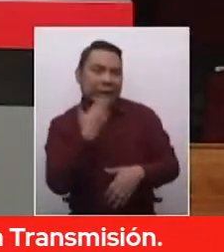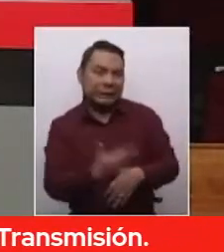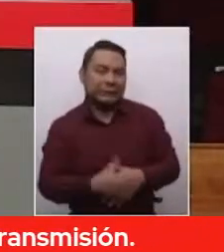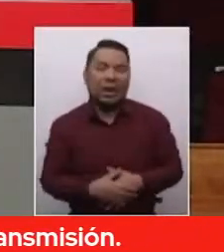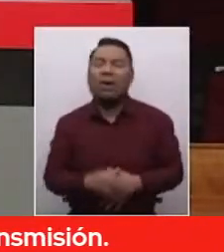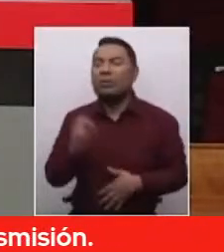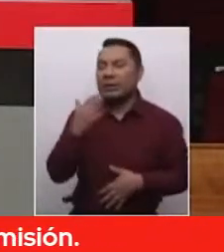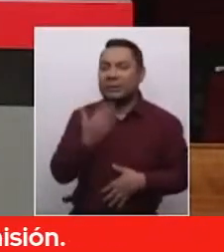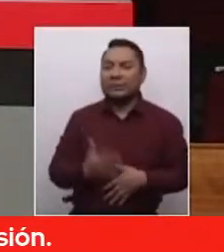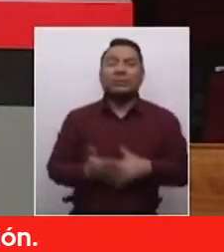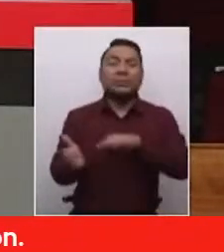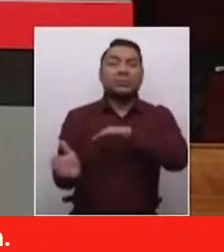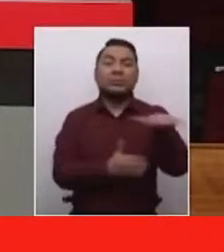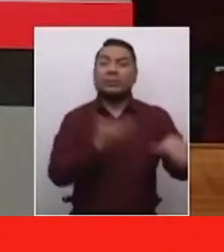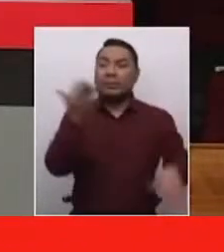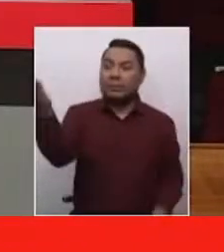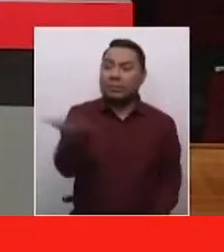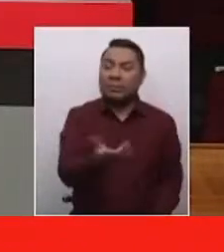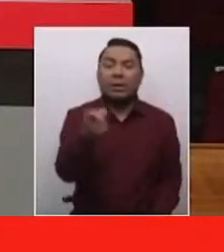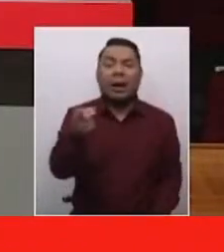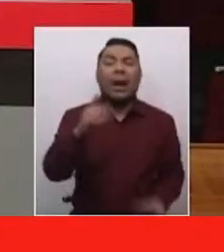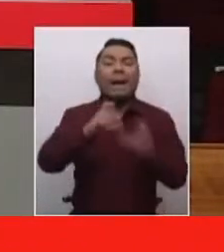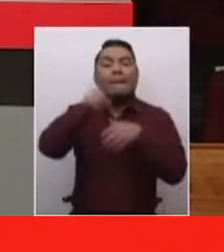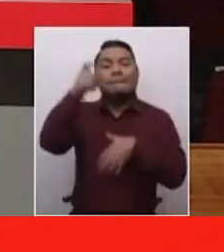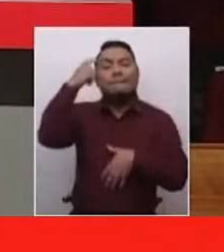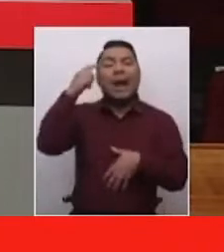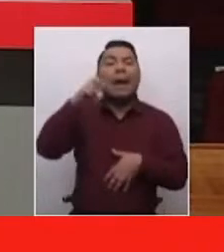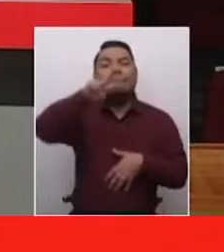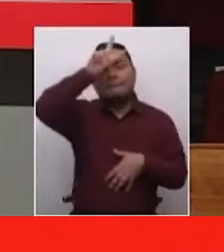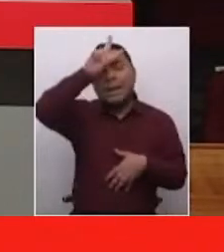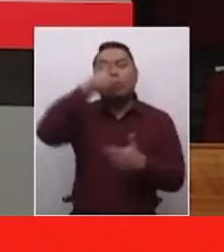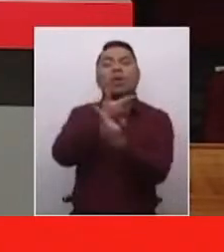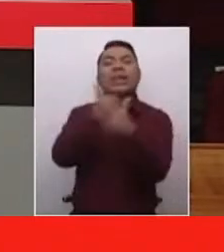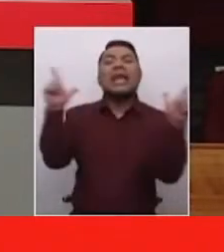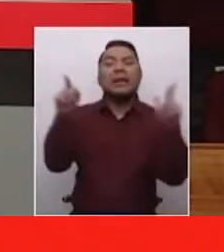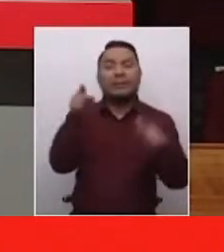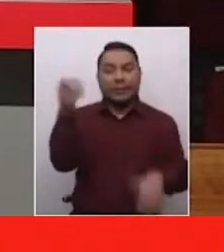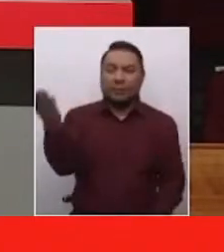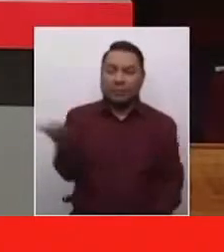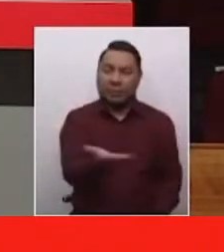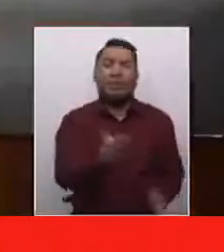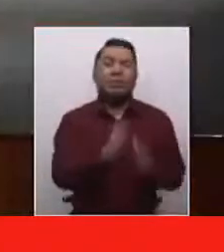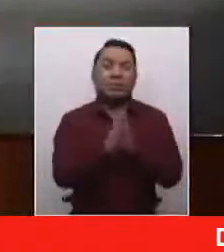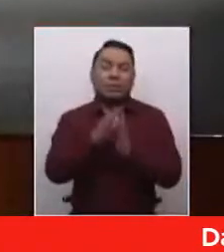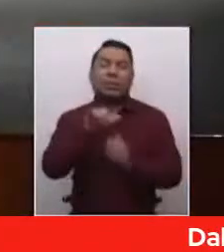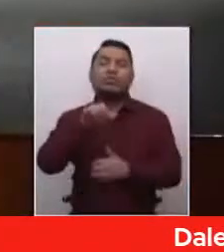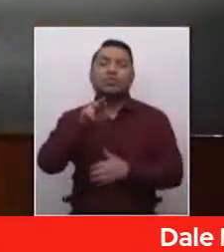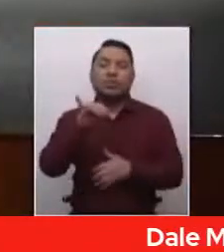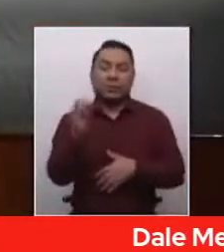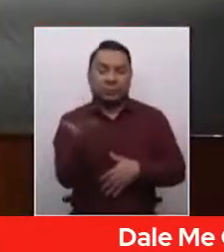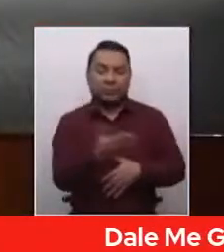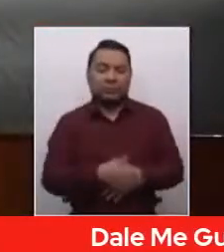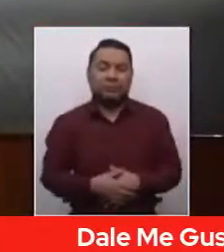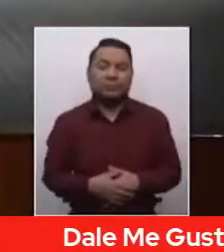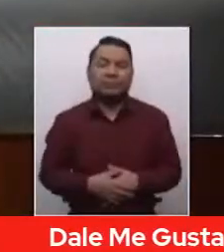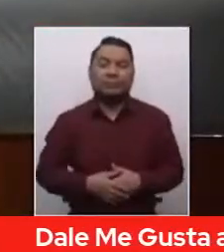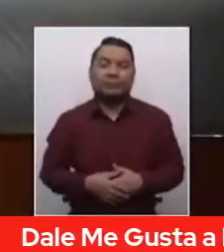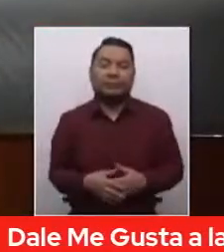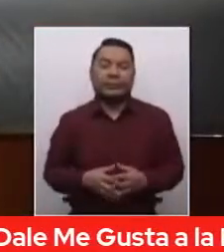gracias. Invitamos ahora al candidato del Partido Perú Libre, Yuri Castro, por favor, acercarse y sacar un libro, candidato. Sobre